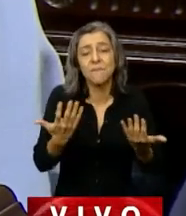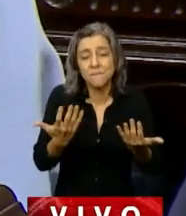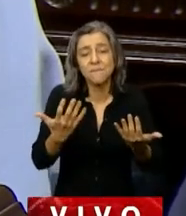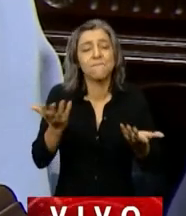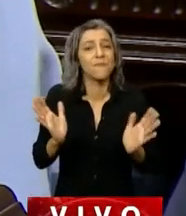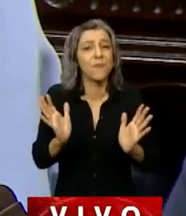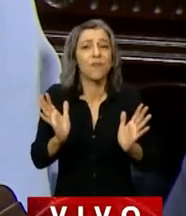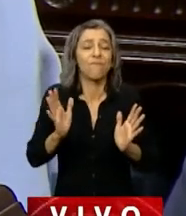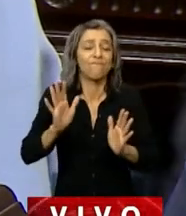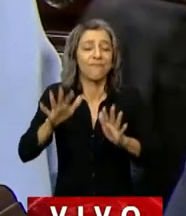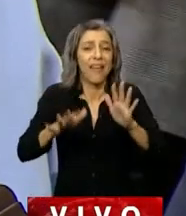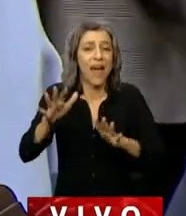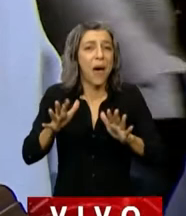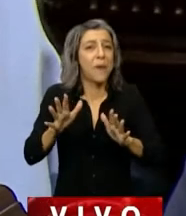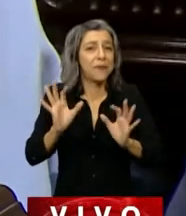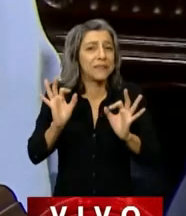veces encarnizadas.